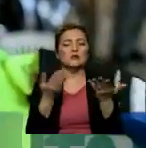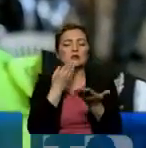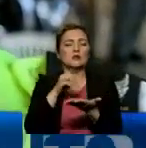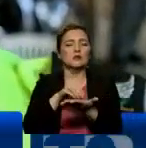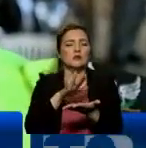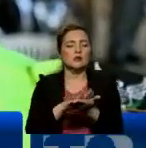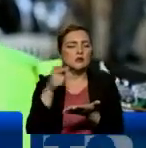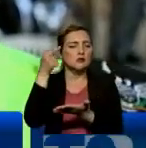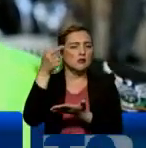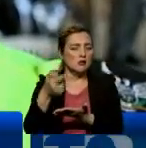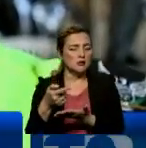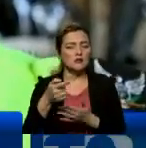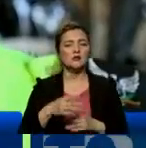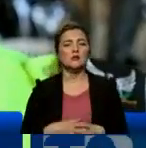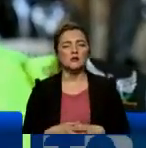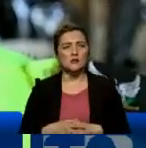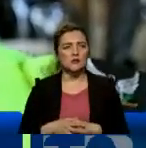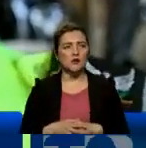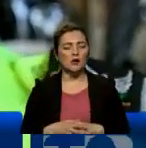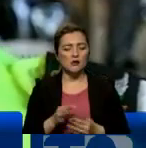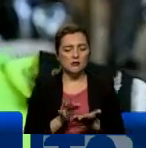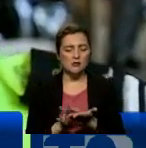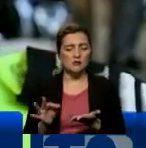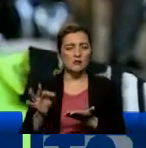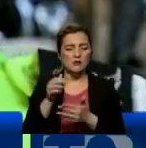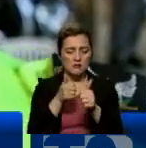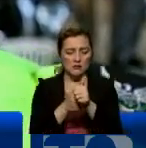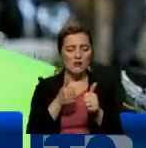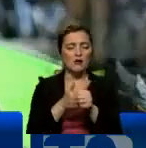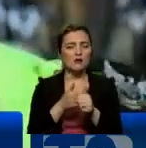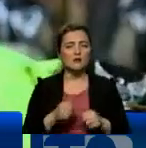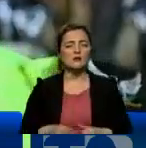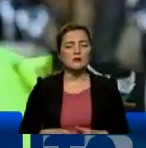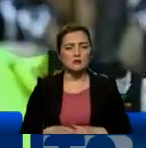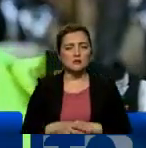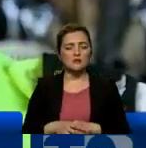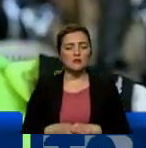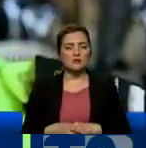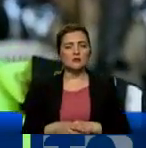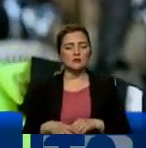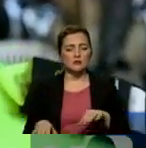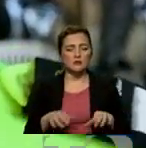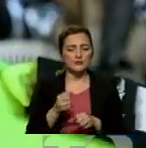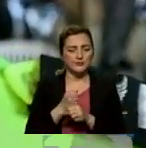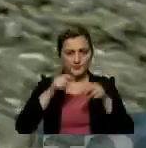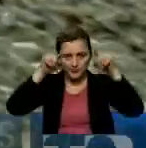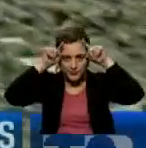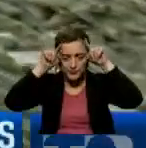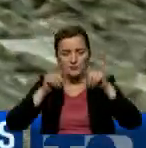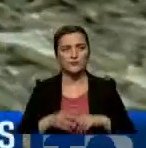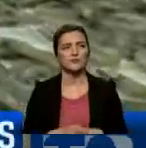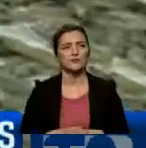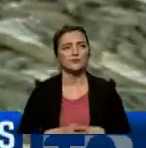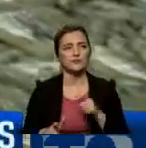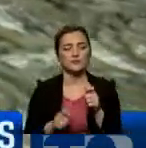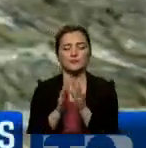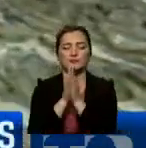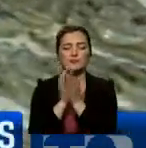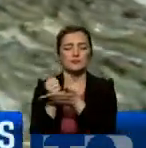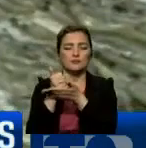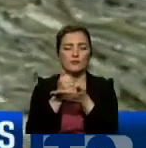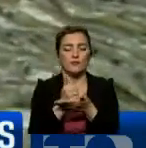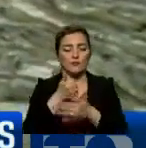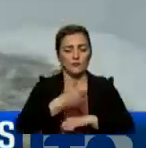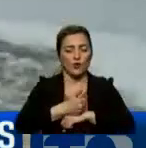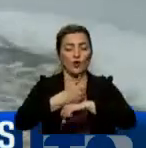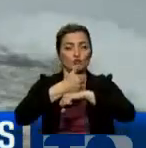en próximas instancias con los cantones aledaños que también se realizan esta actividad de la ganadería. Quienes también piden ayuda a